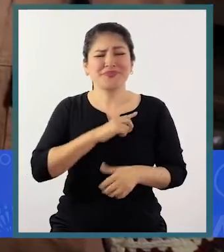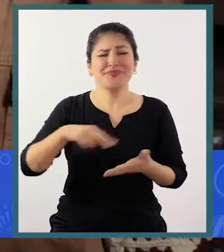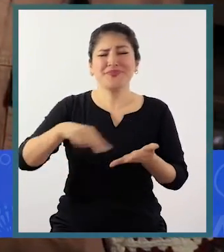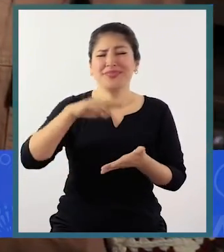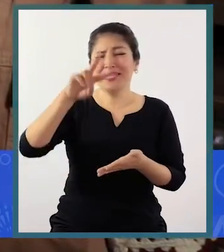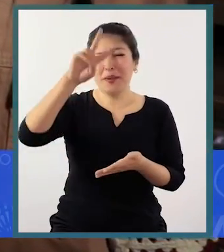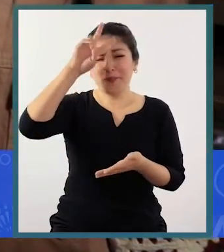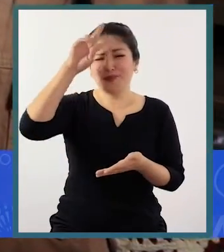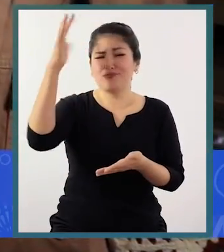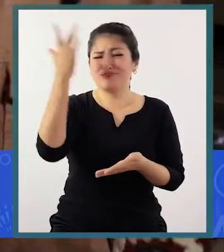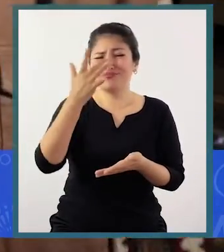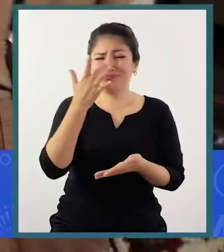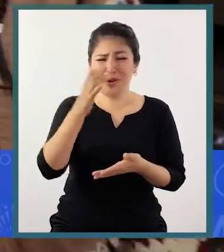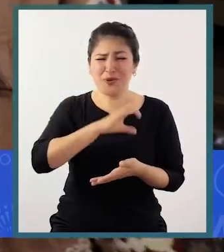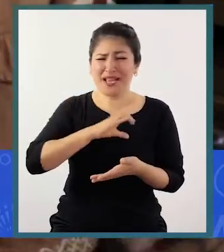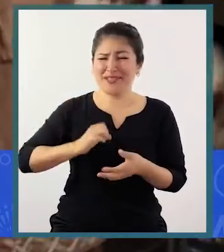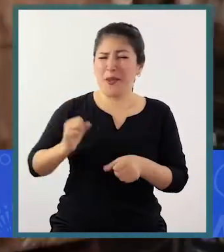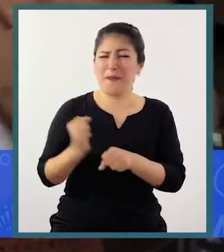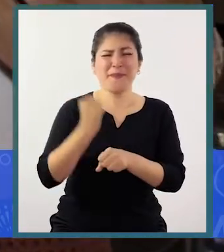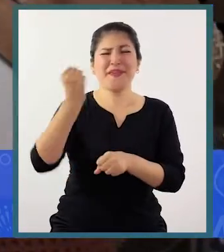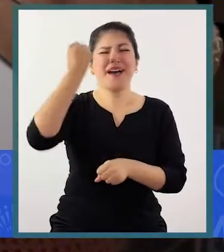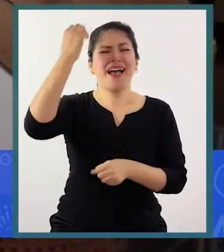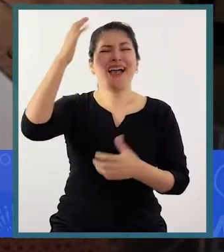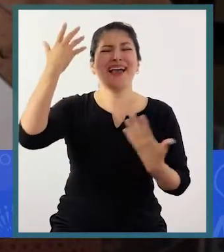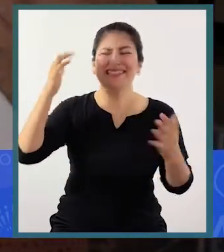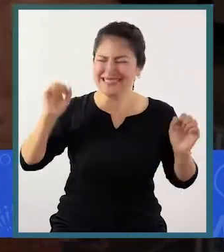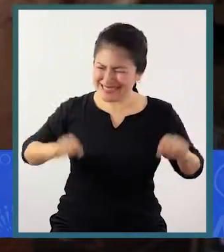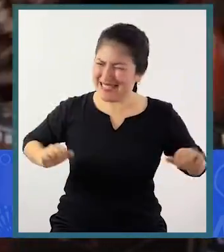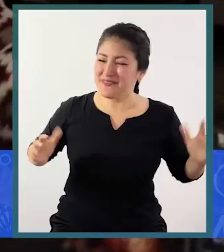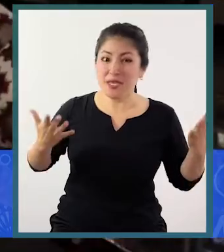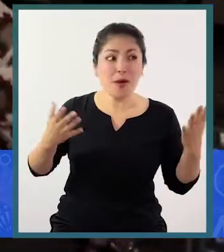Ballet Afroperuano del Callao. ¡Eso, que viva!